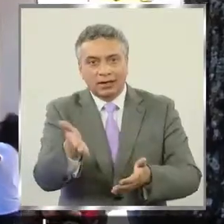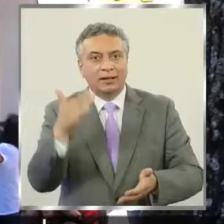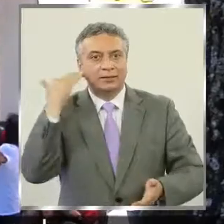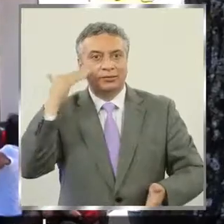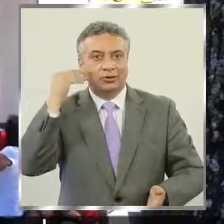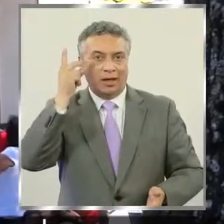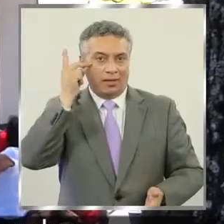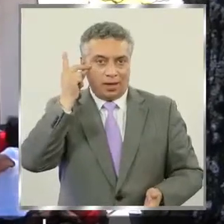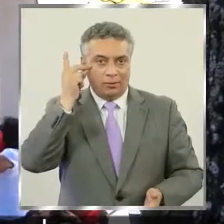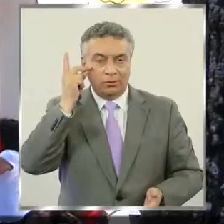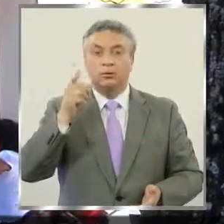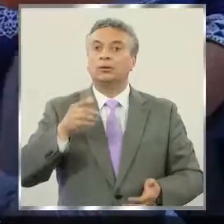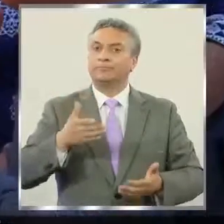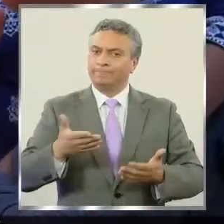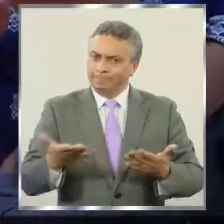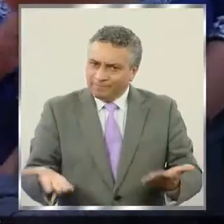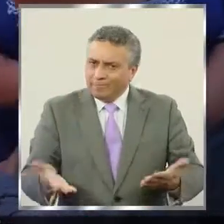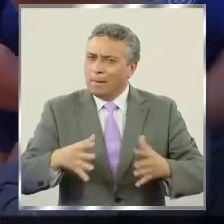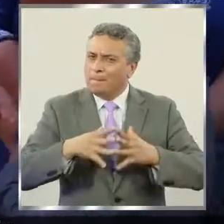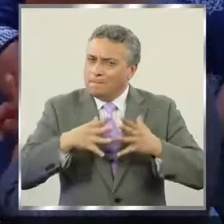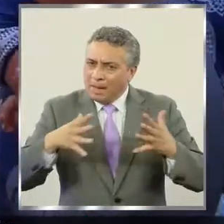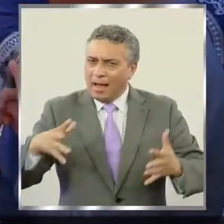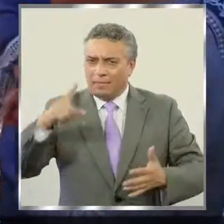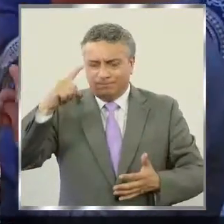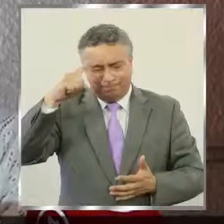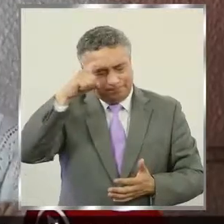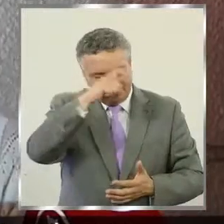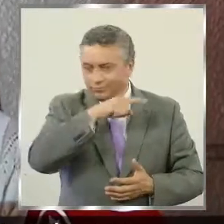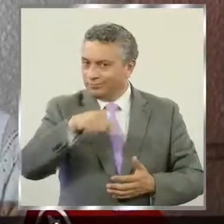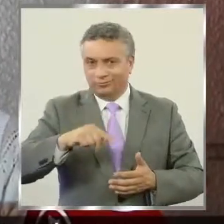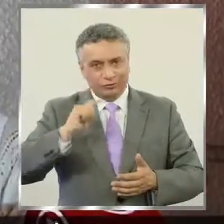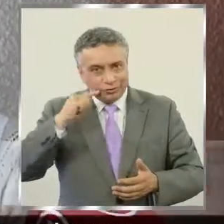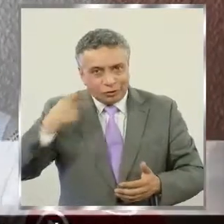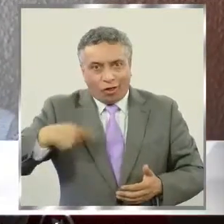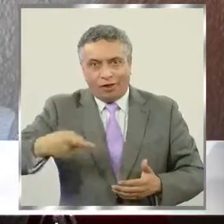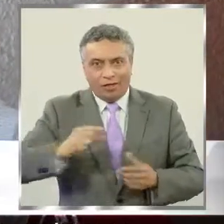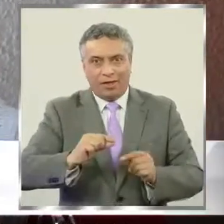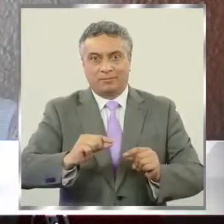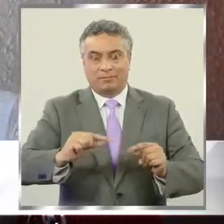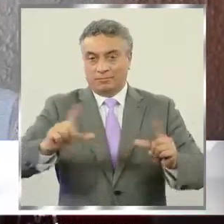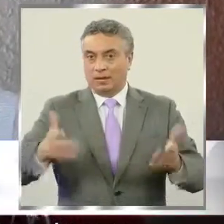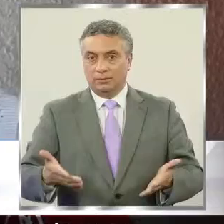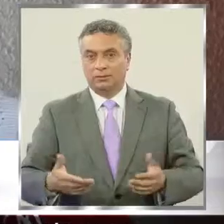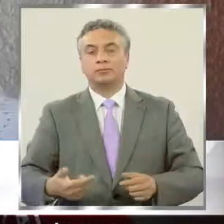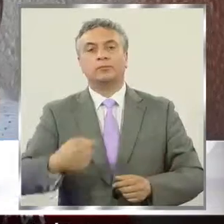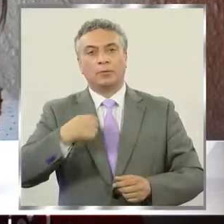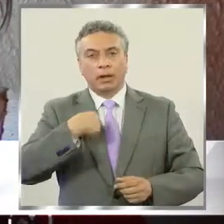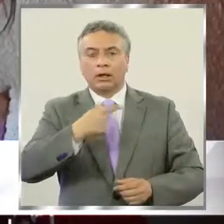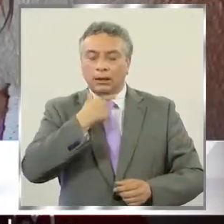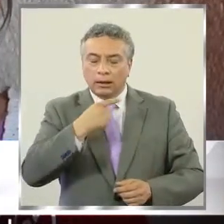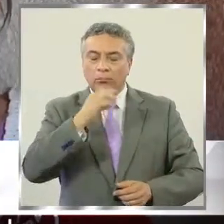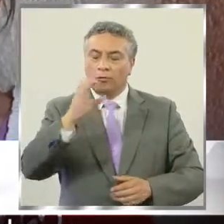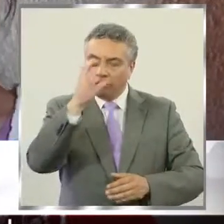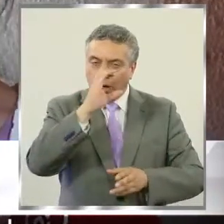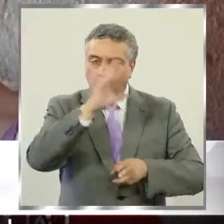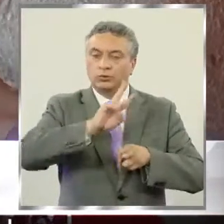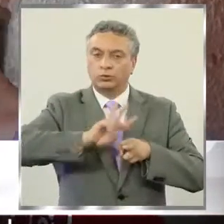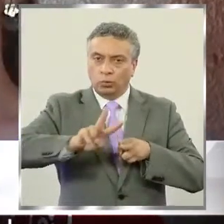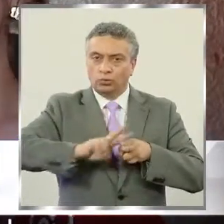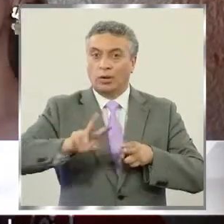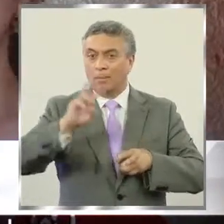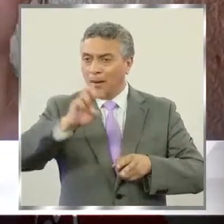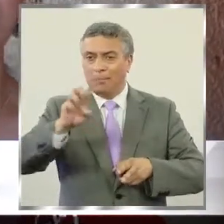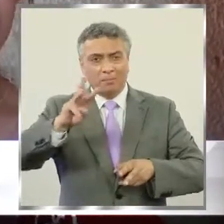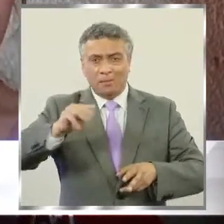por lo que la situación se vuelve cada día más compleja. Queremos buscar alguna solución. Estamos todos los padres